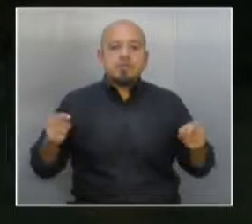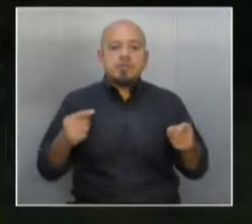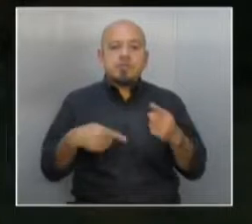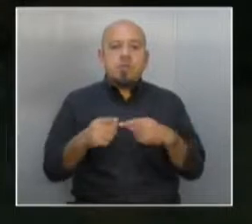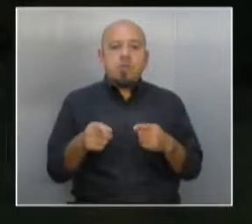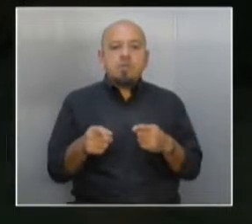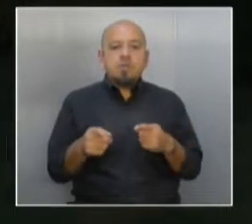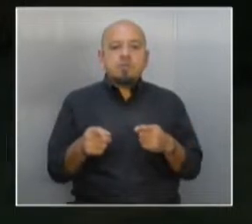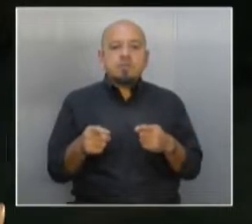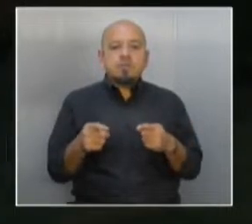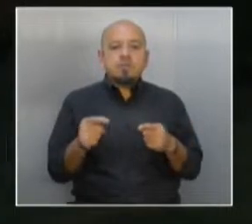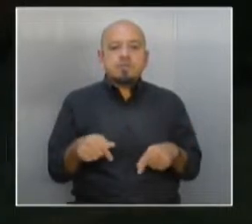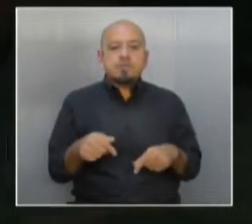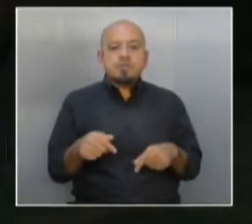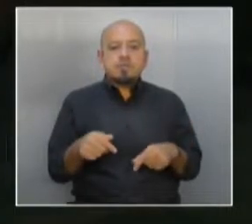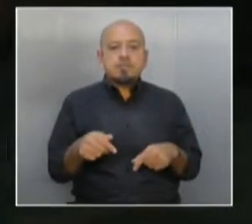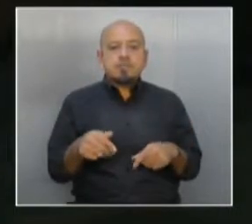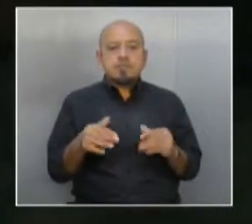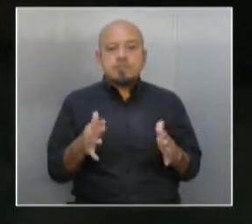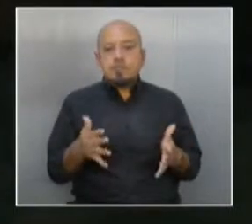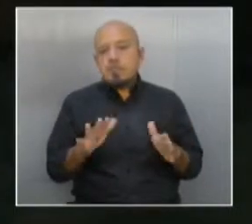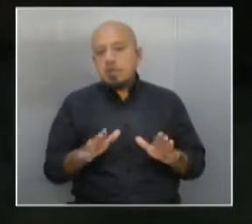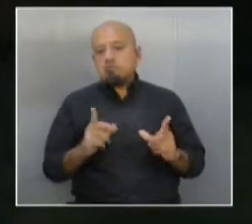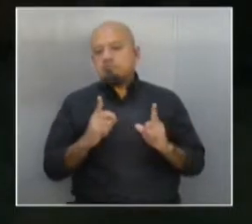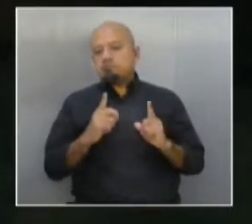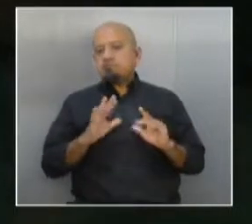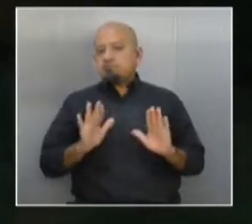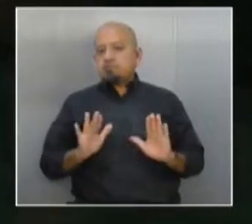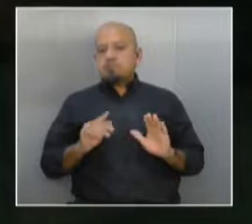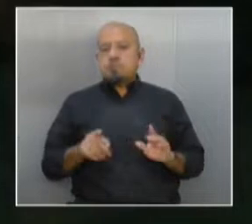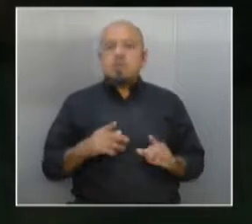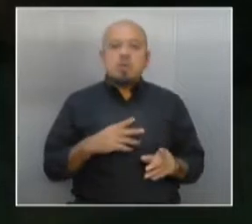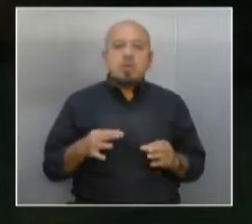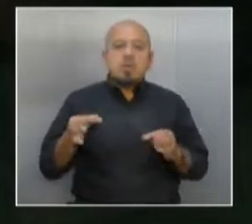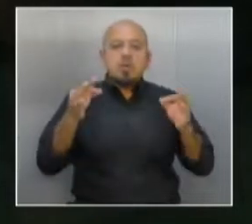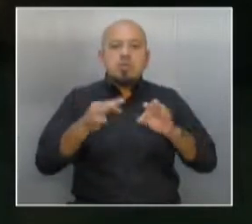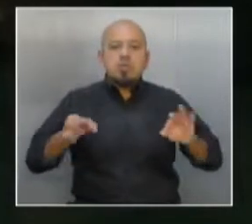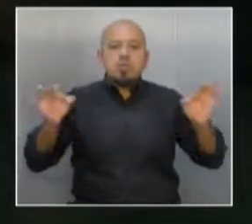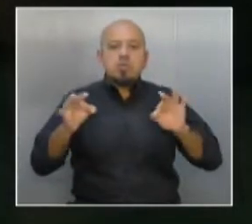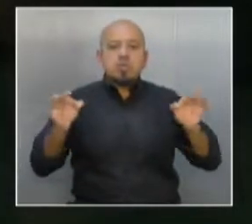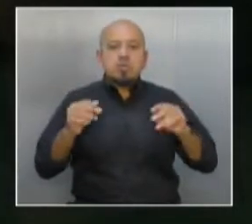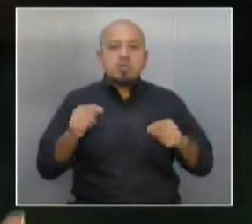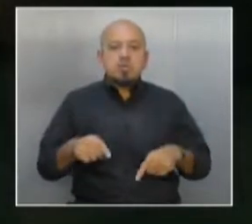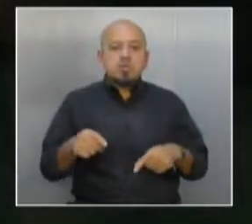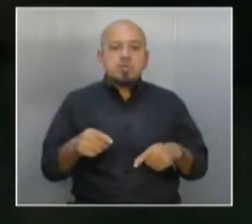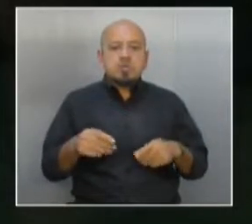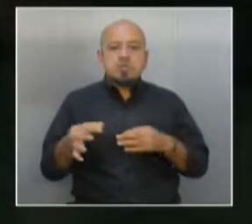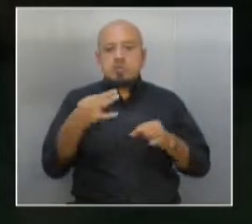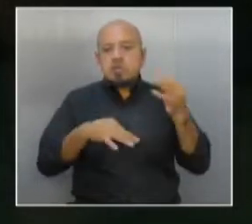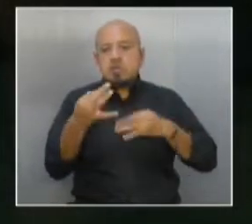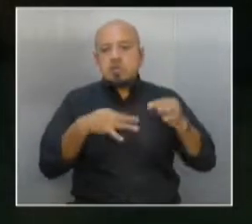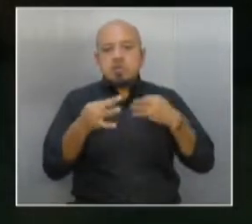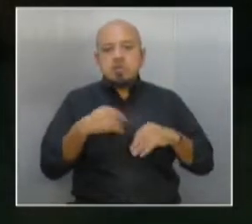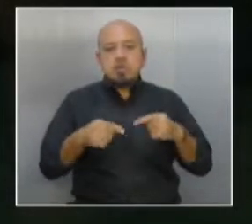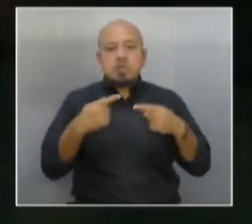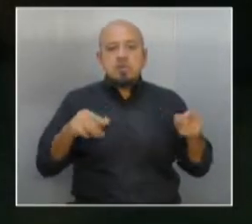en este periodo de estar retraídos, canciones que llegaban como para traerme un mensaje a mí, que me las cantaba para mí, que son canciones de